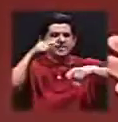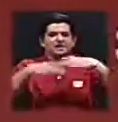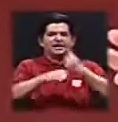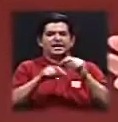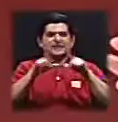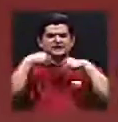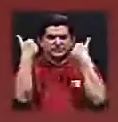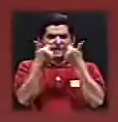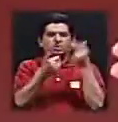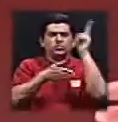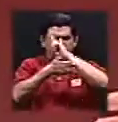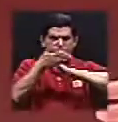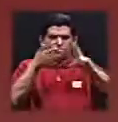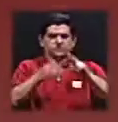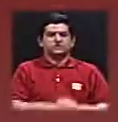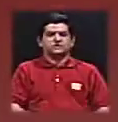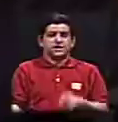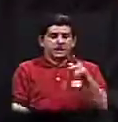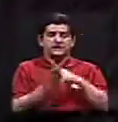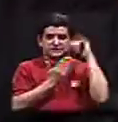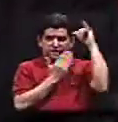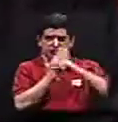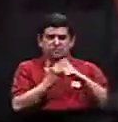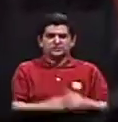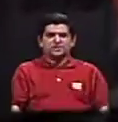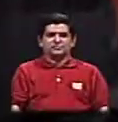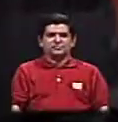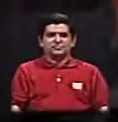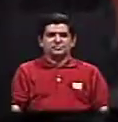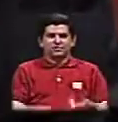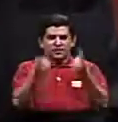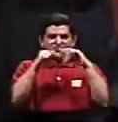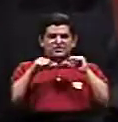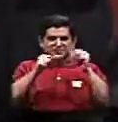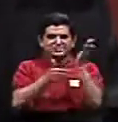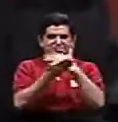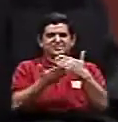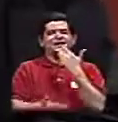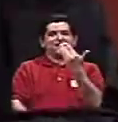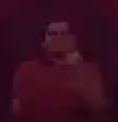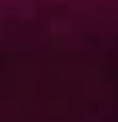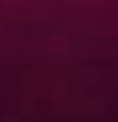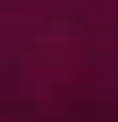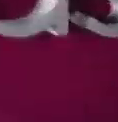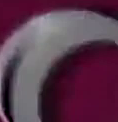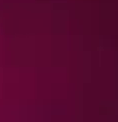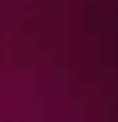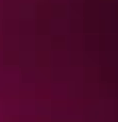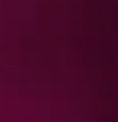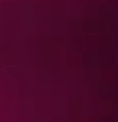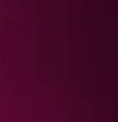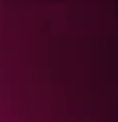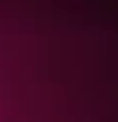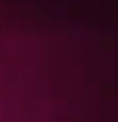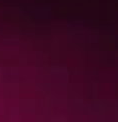algunos sectores universitarios al proyecto. Al regreso en el siguiente segmento. Muchas gracias.